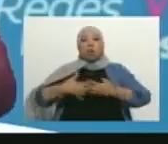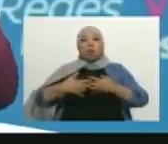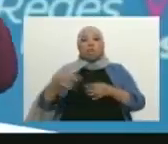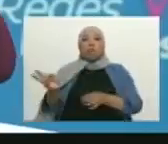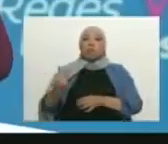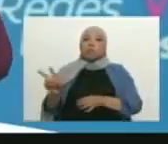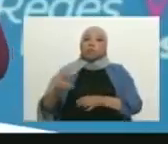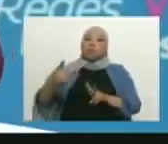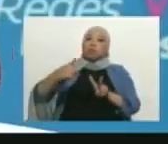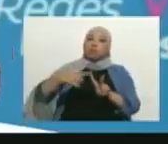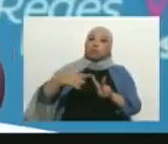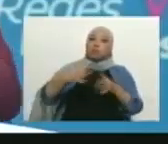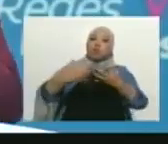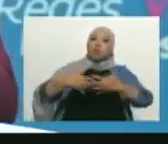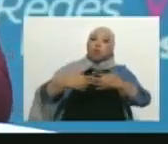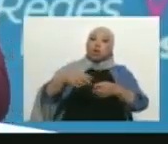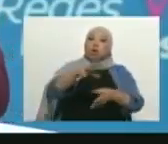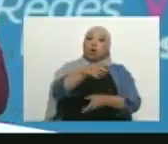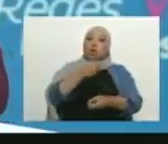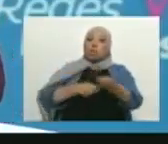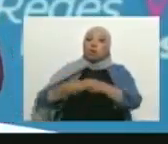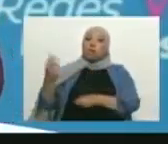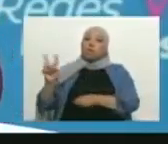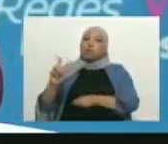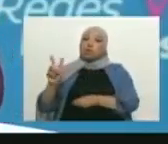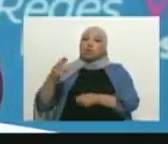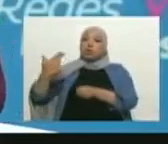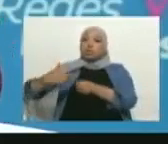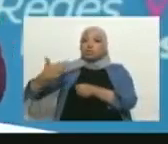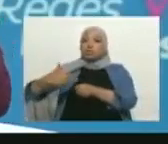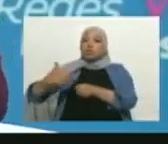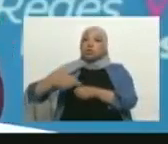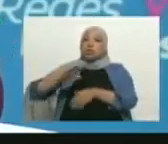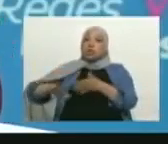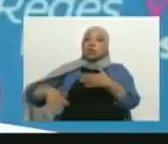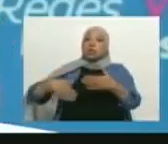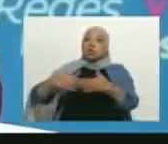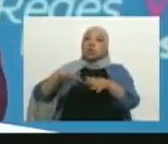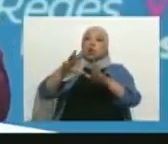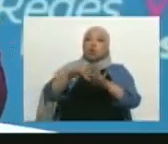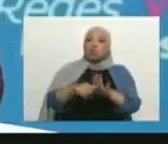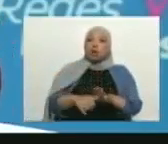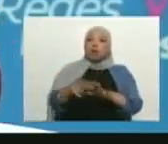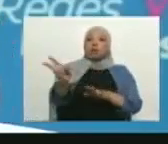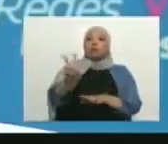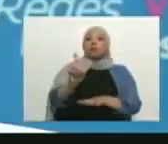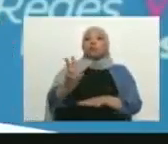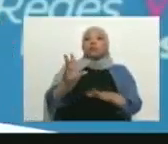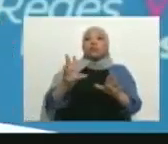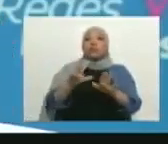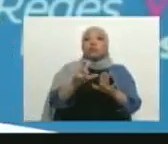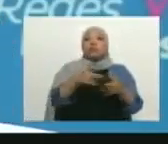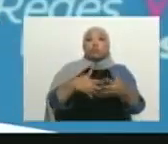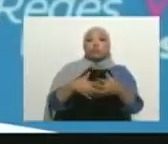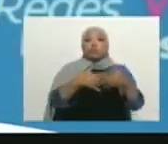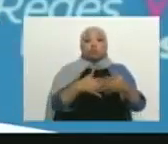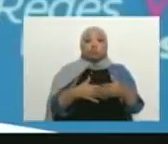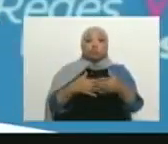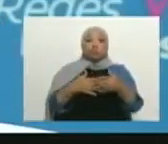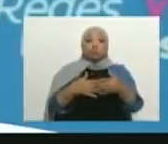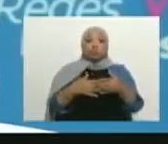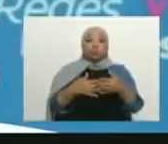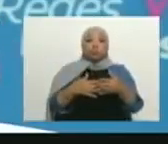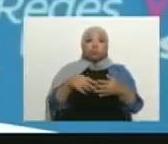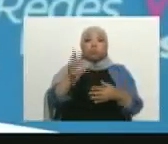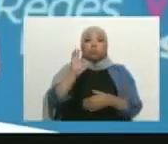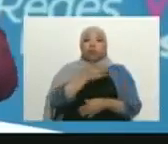venezolana, bueno, compraba el petróleo en Venezuela. Desde que fue despojada, desde que fue secuestrada en tiempos de